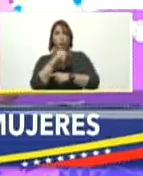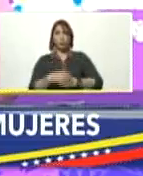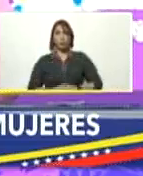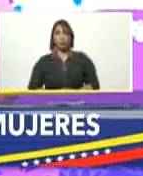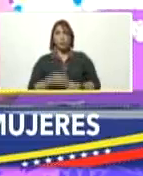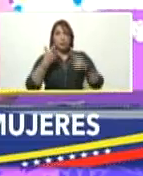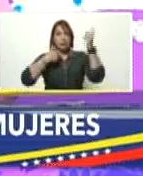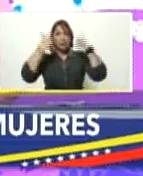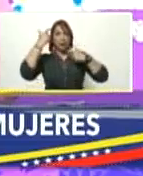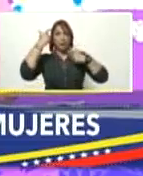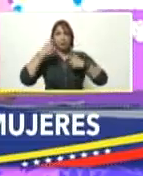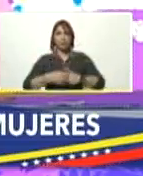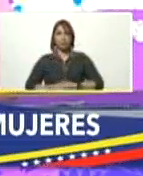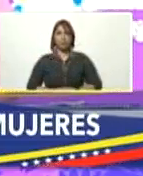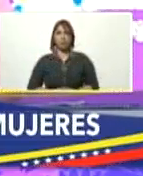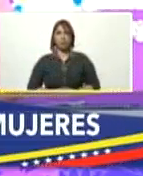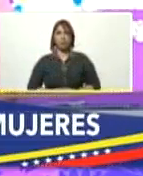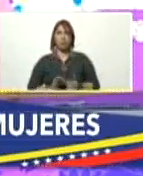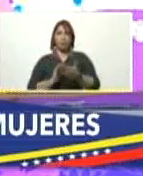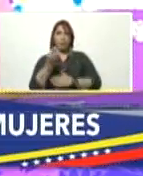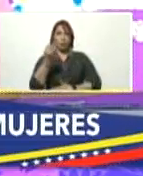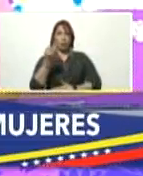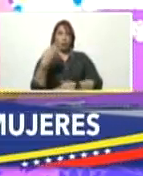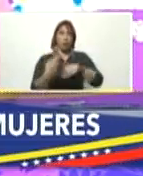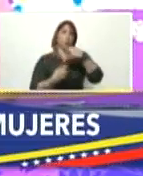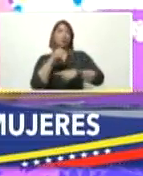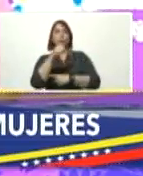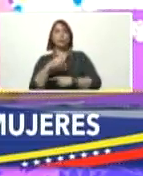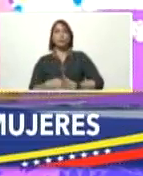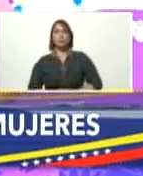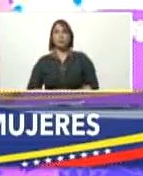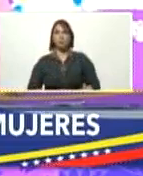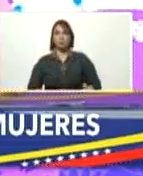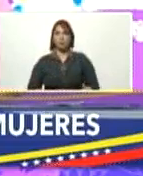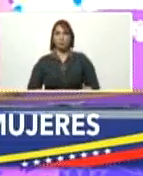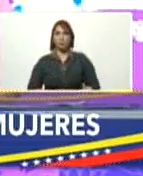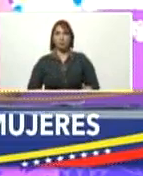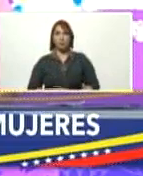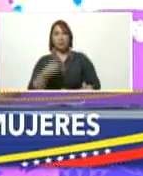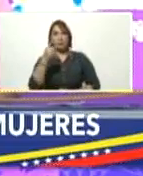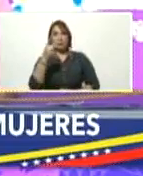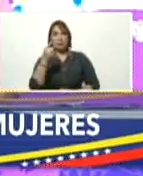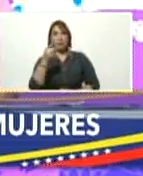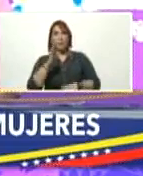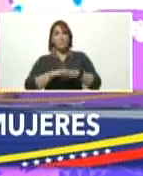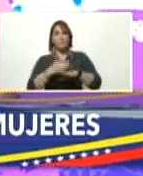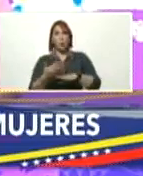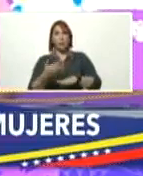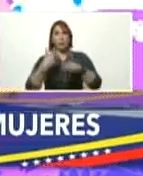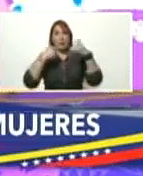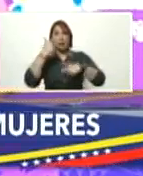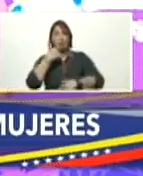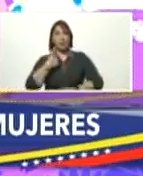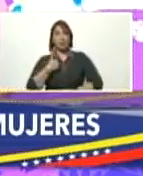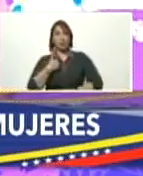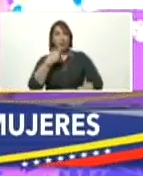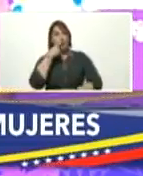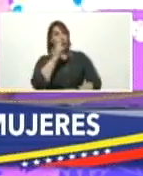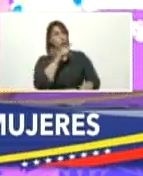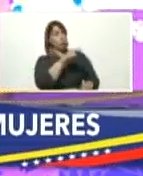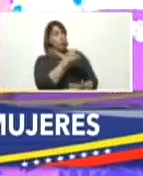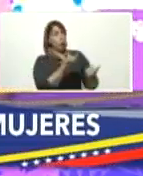Chávez fundó esta revolución. Y segundo porque él me dijo: Nicolás, ahora te